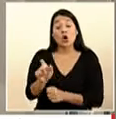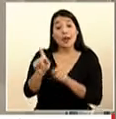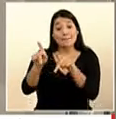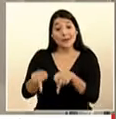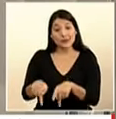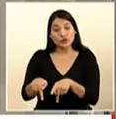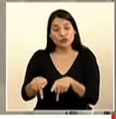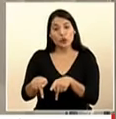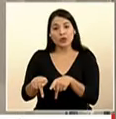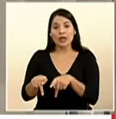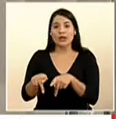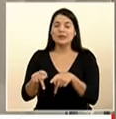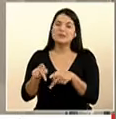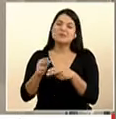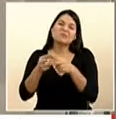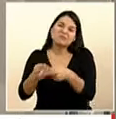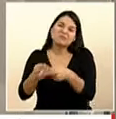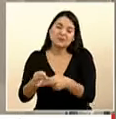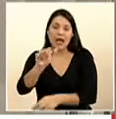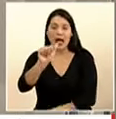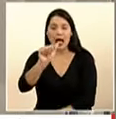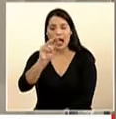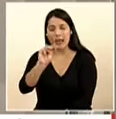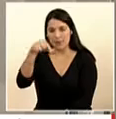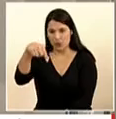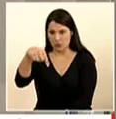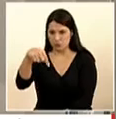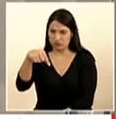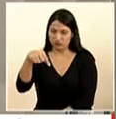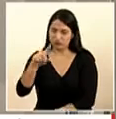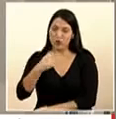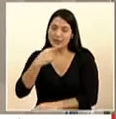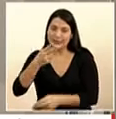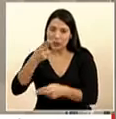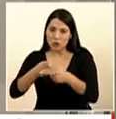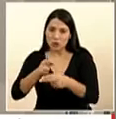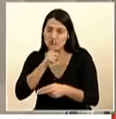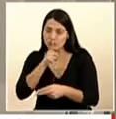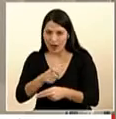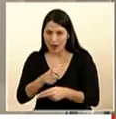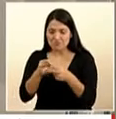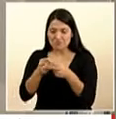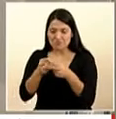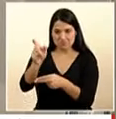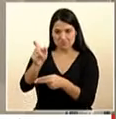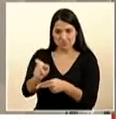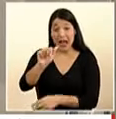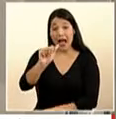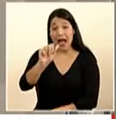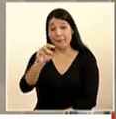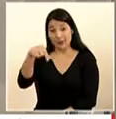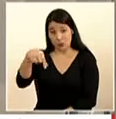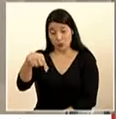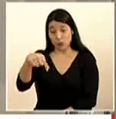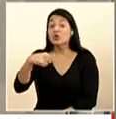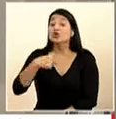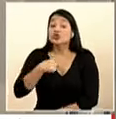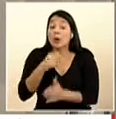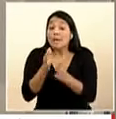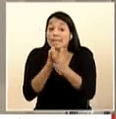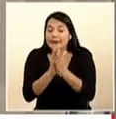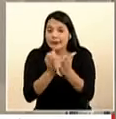vamos a denominar con unas iniciales mq porque yo solicite que se haga una investigación de lo